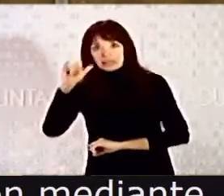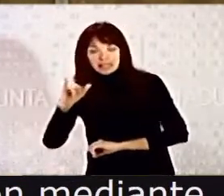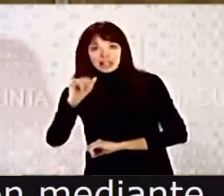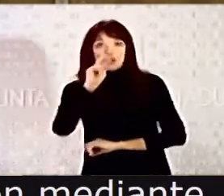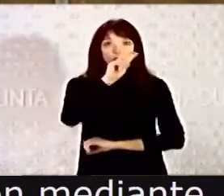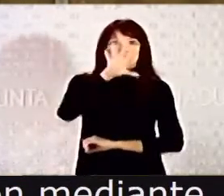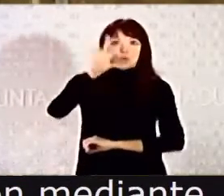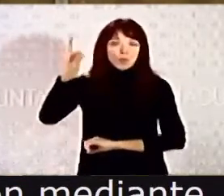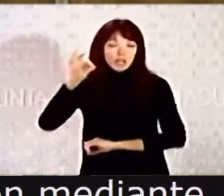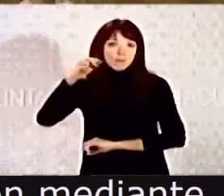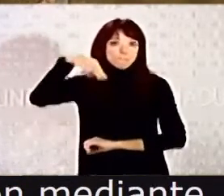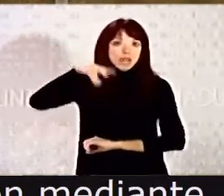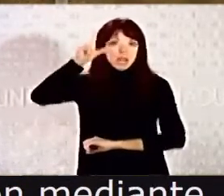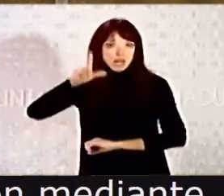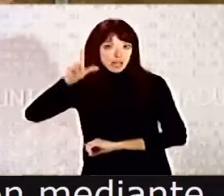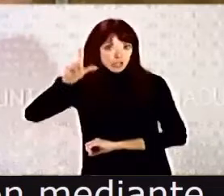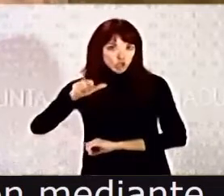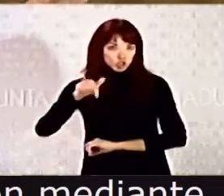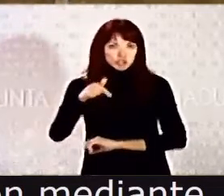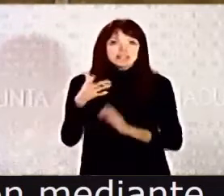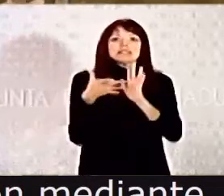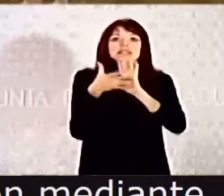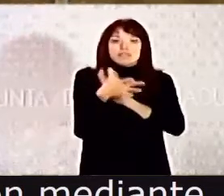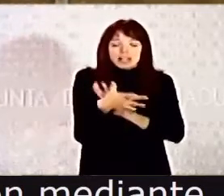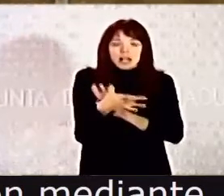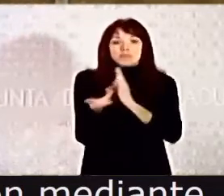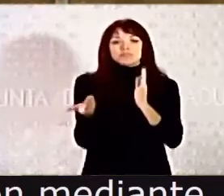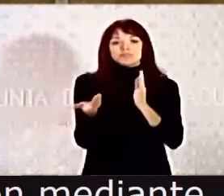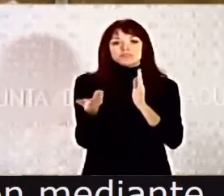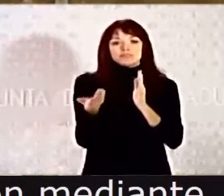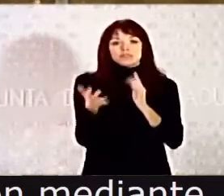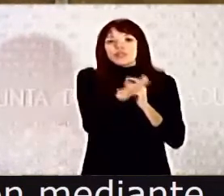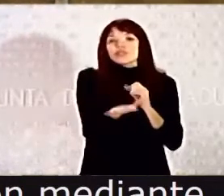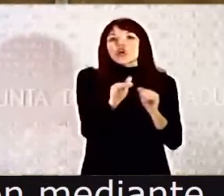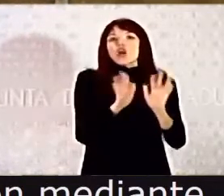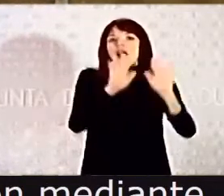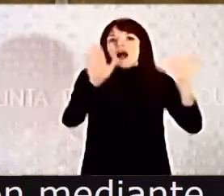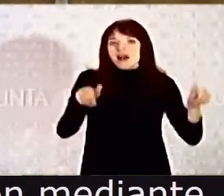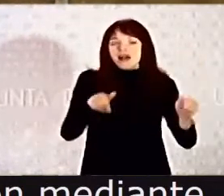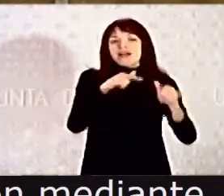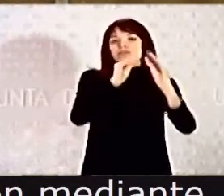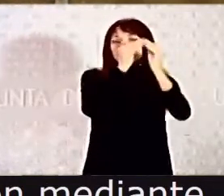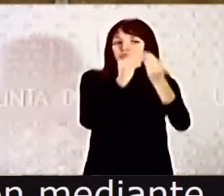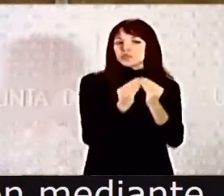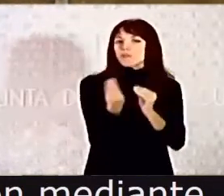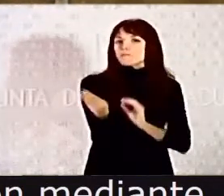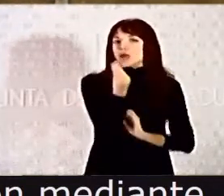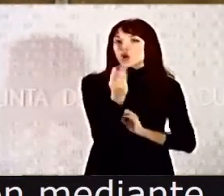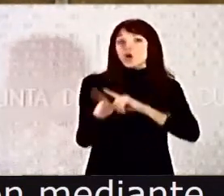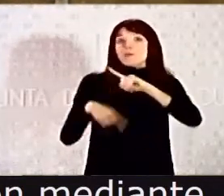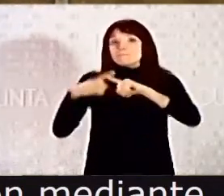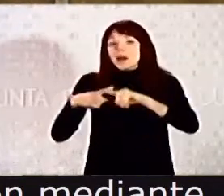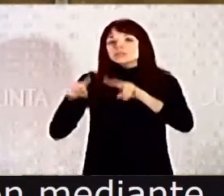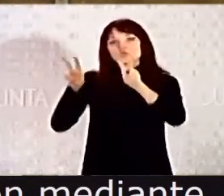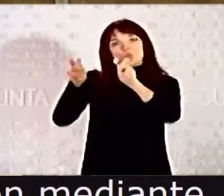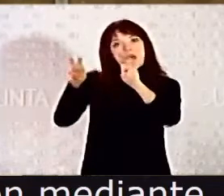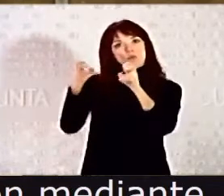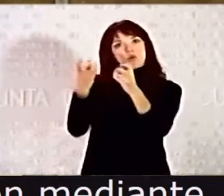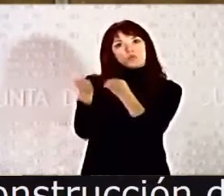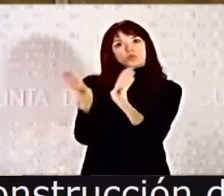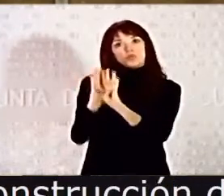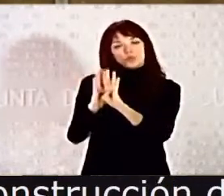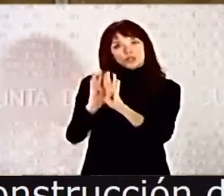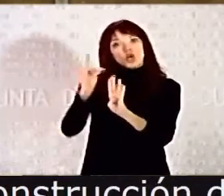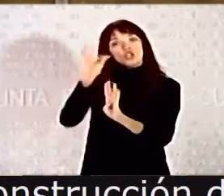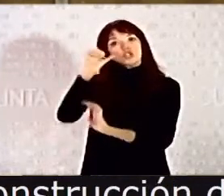250.000 litros de diámetro, quiero decirte, mejoras en la ETAP de Alange para su funcionamiento en óptimas condiciones y construcción de un nuevo depósito de agua de